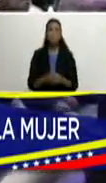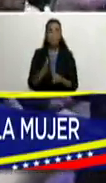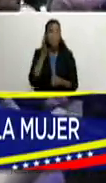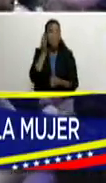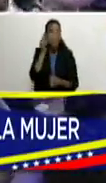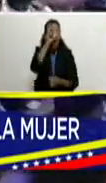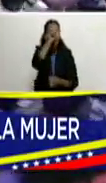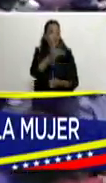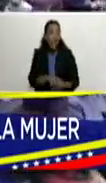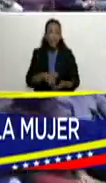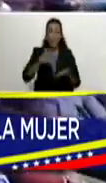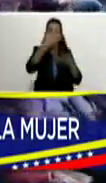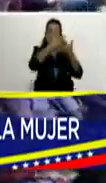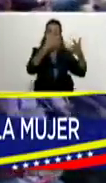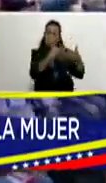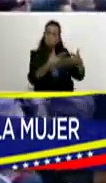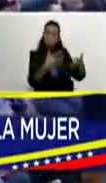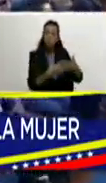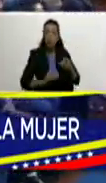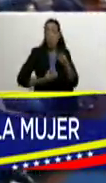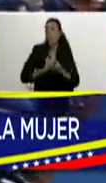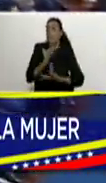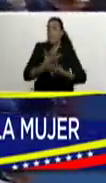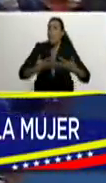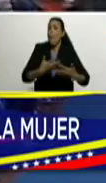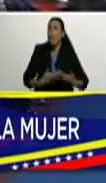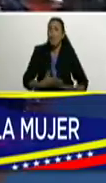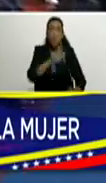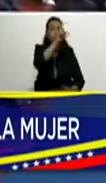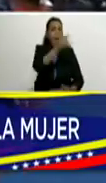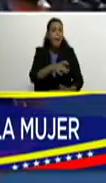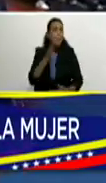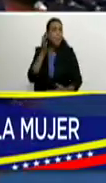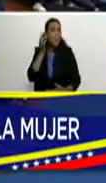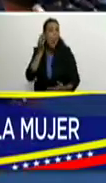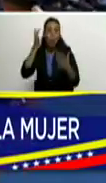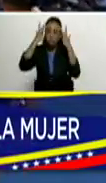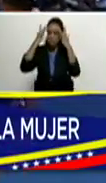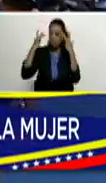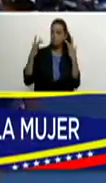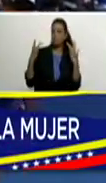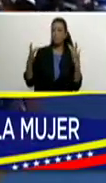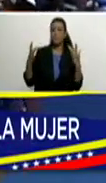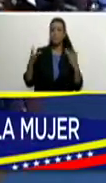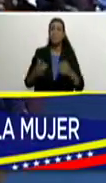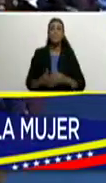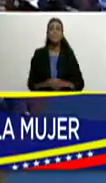a la mujer escritora, a la mujer poeta, a la mujer intelectual,